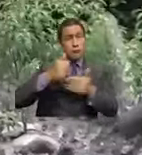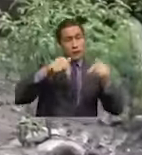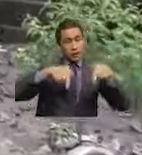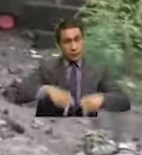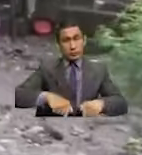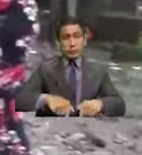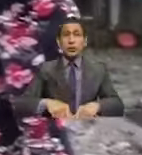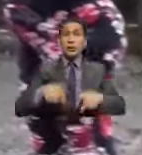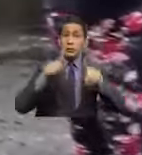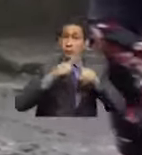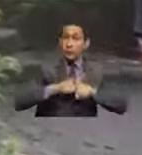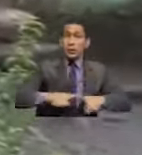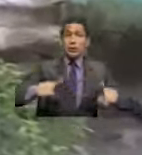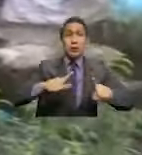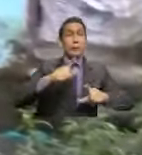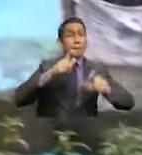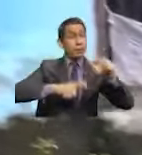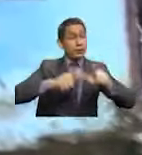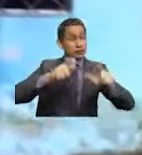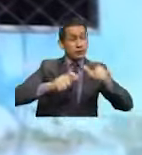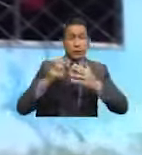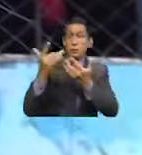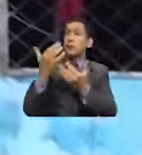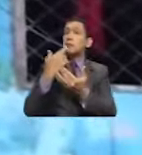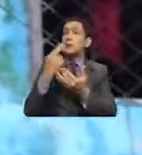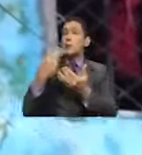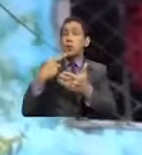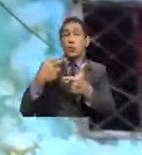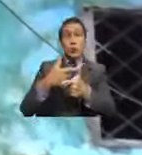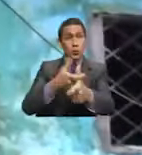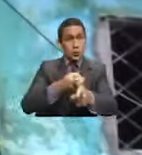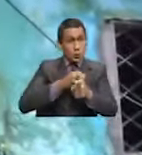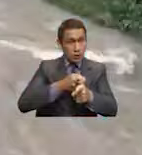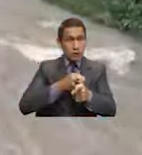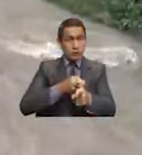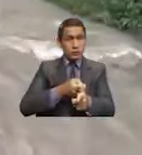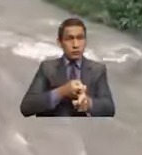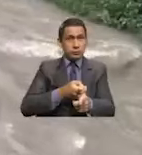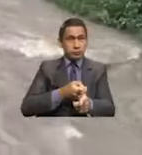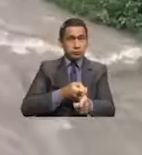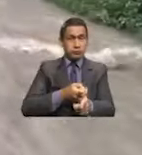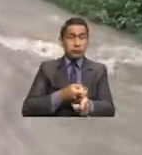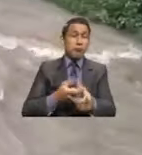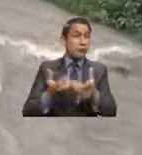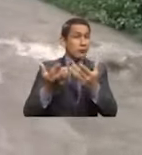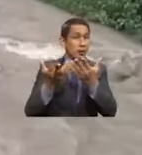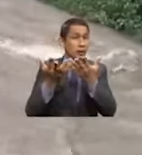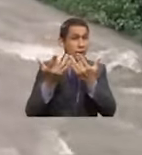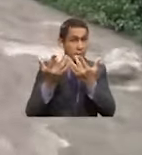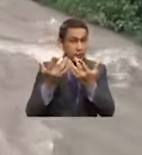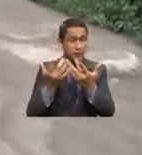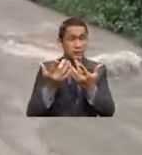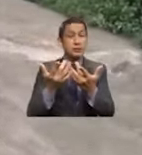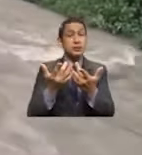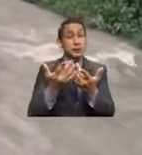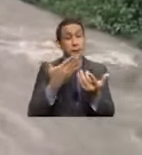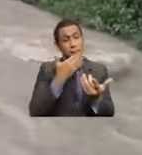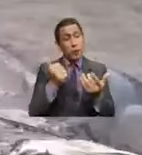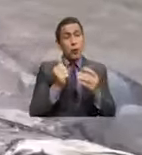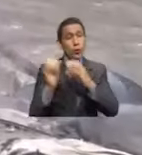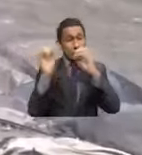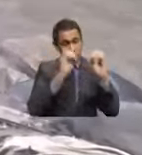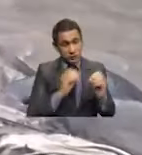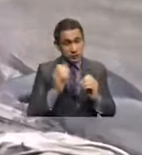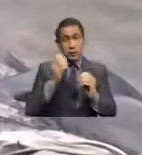Los habitantes claman por una respuesta inmediata por parte de las autoridades, instando a la implementación de medidas preventivas y a la